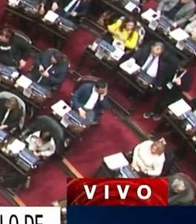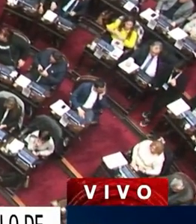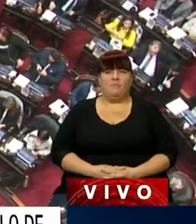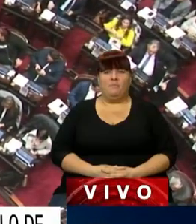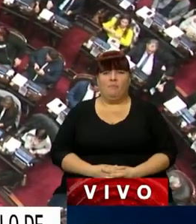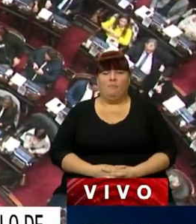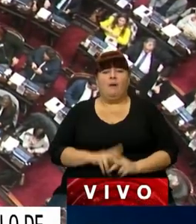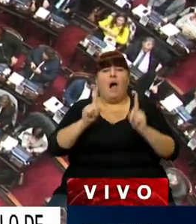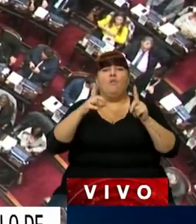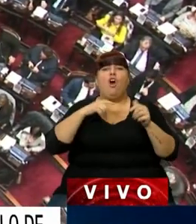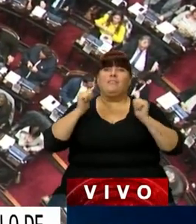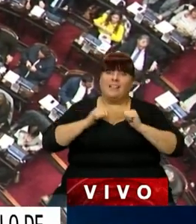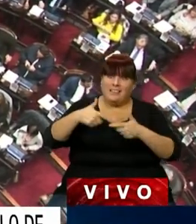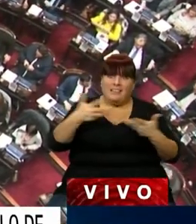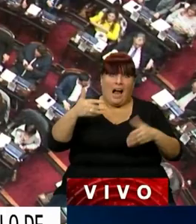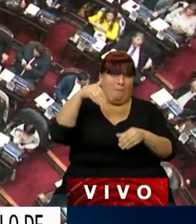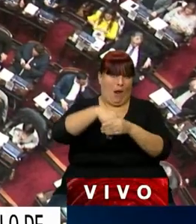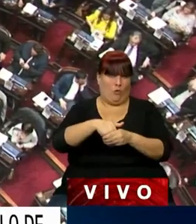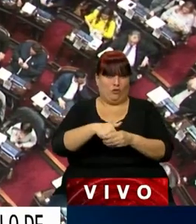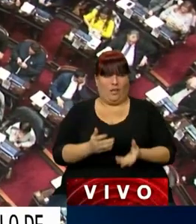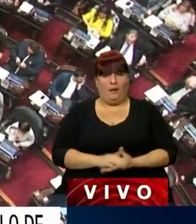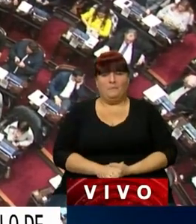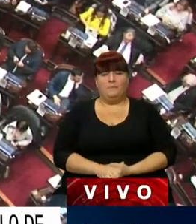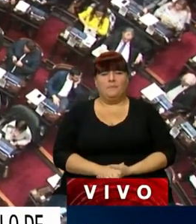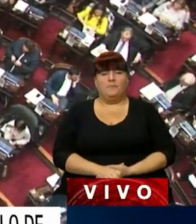y no van a llegar a votar.